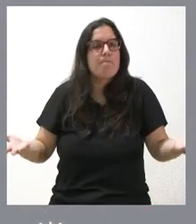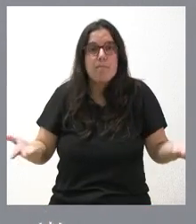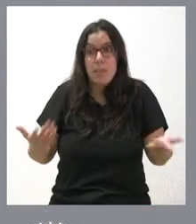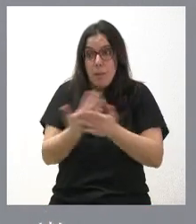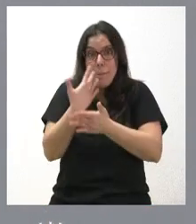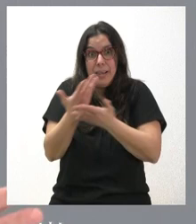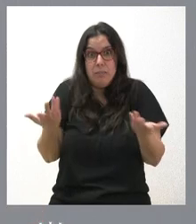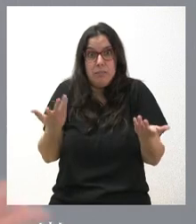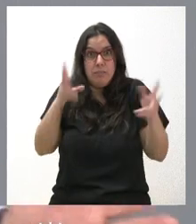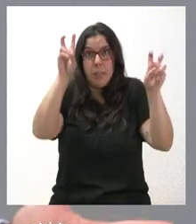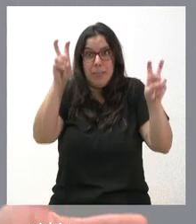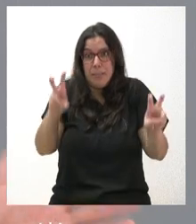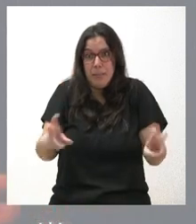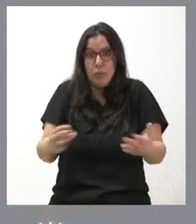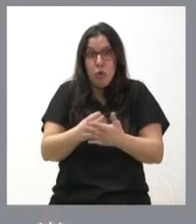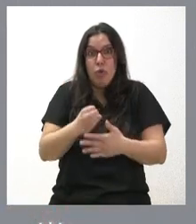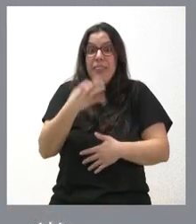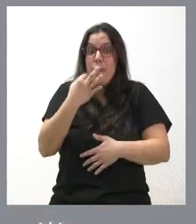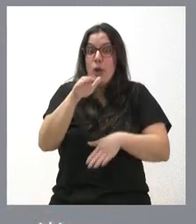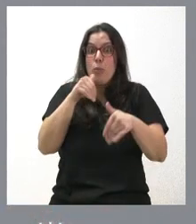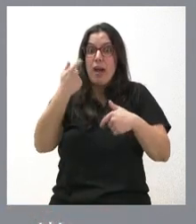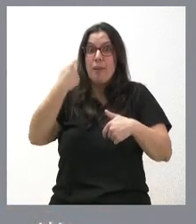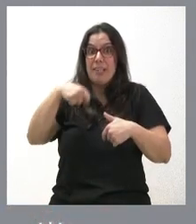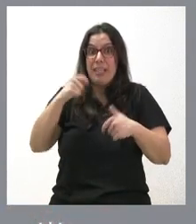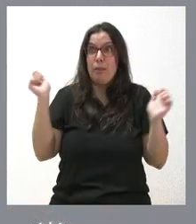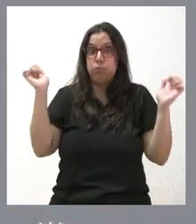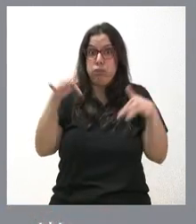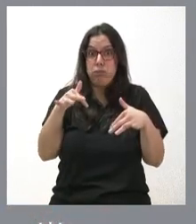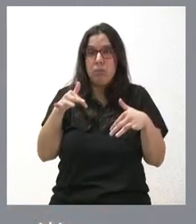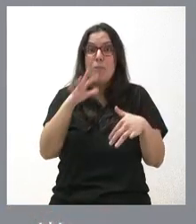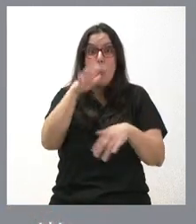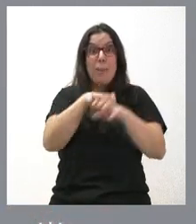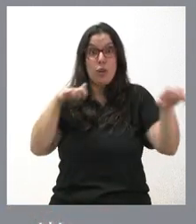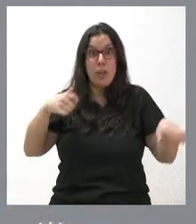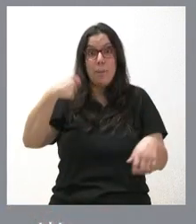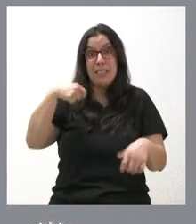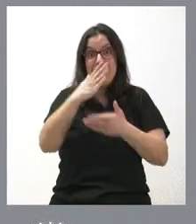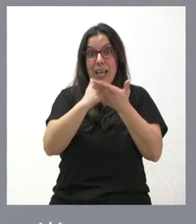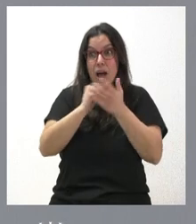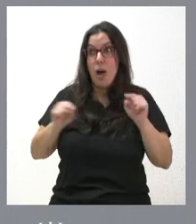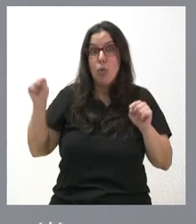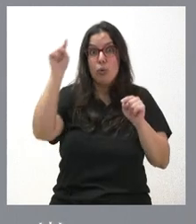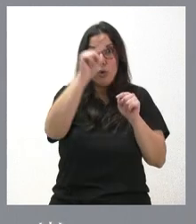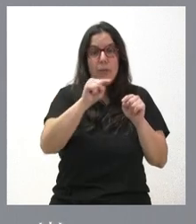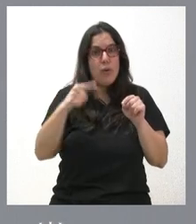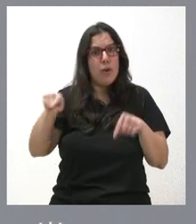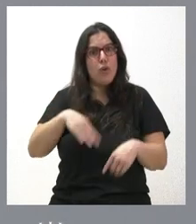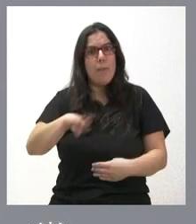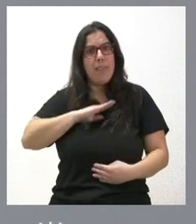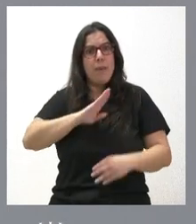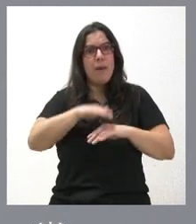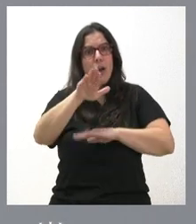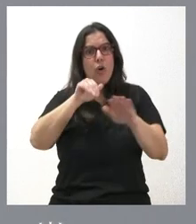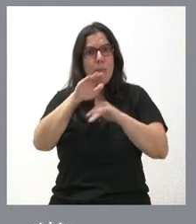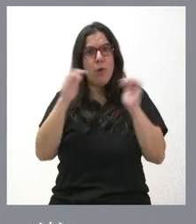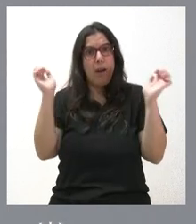cuenten que se convoque una conferencia de presidentes además hay una mayoría de presidentes autonómicos que tienen capacidad para convocar esa